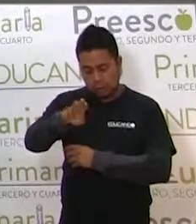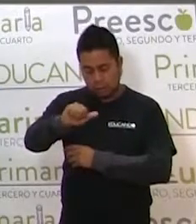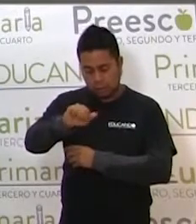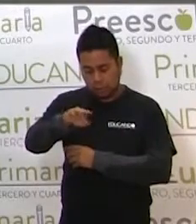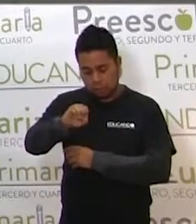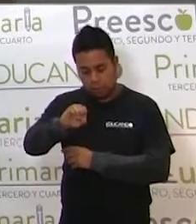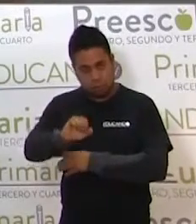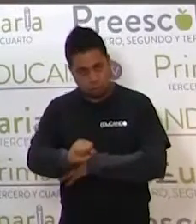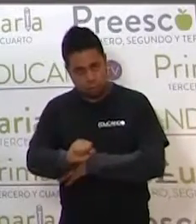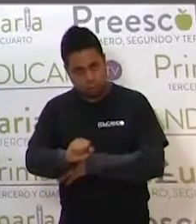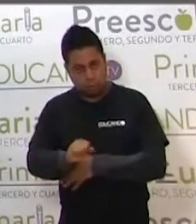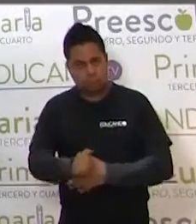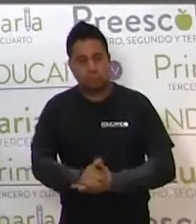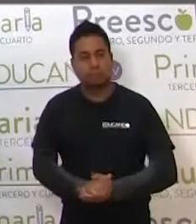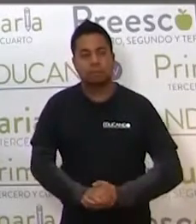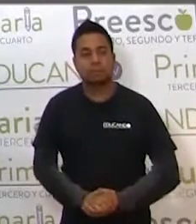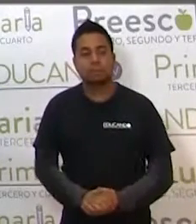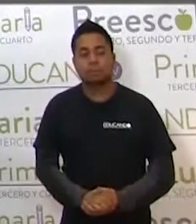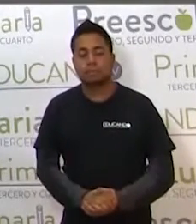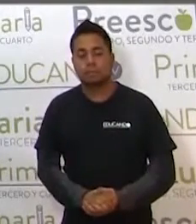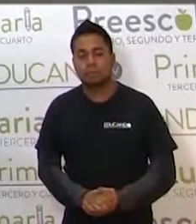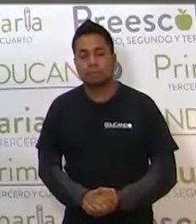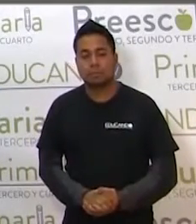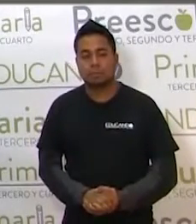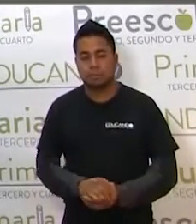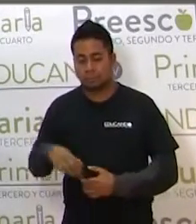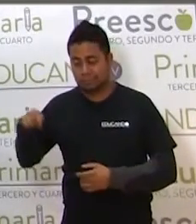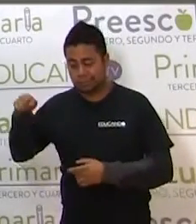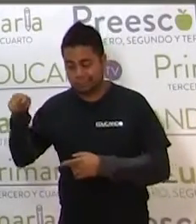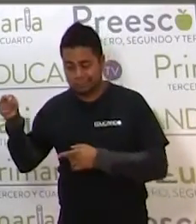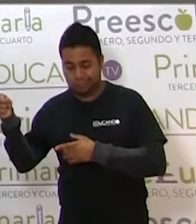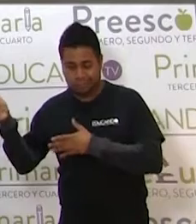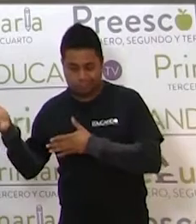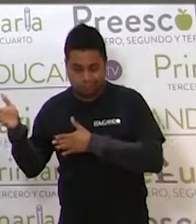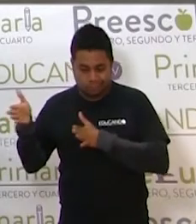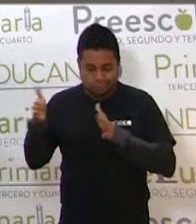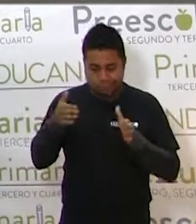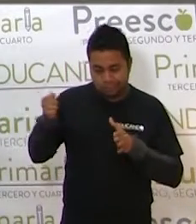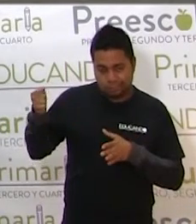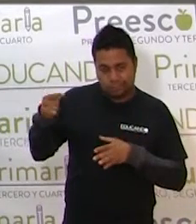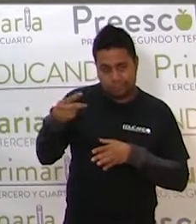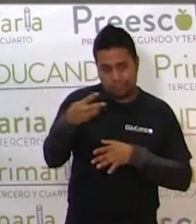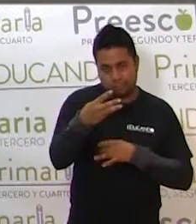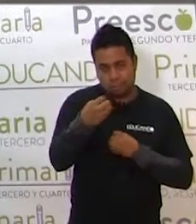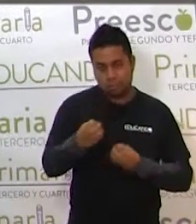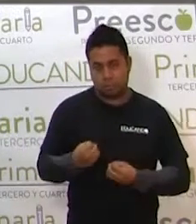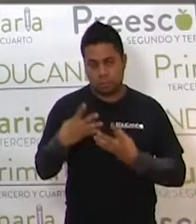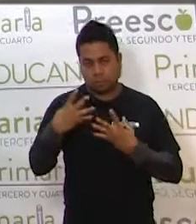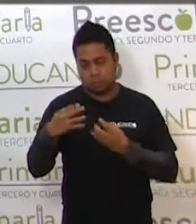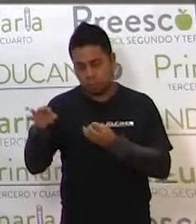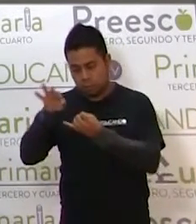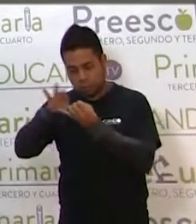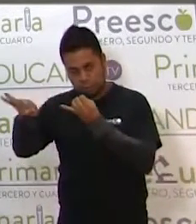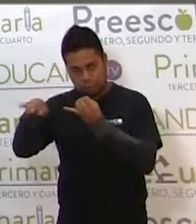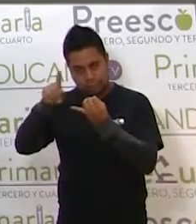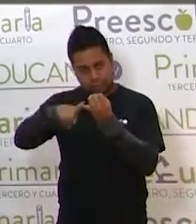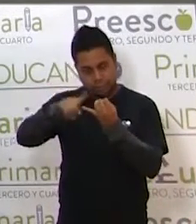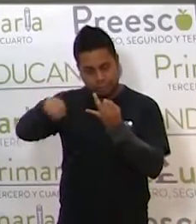bah derecha a izquierda conteo última